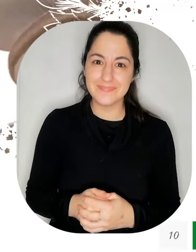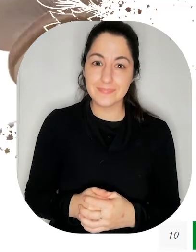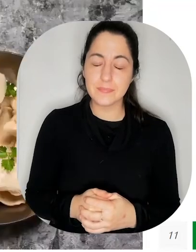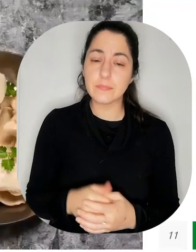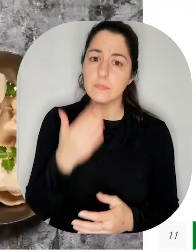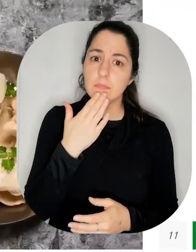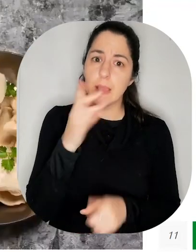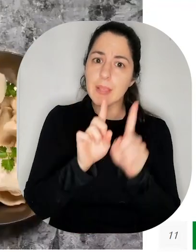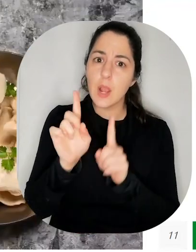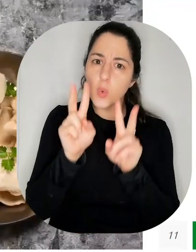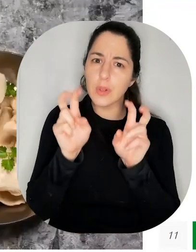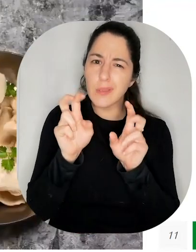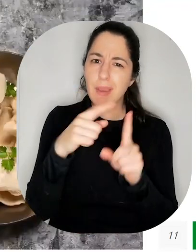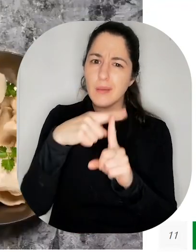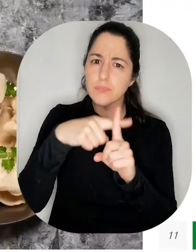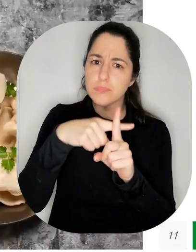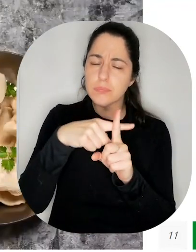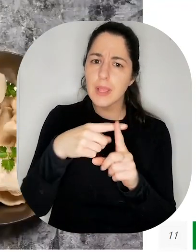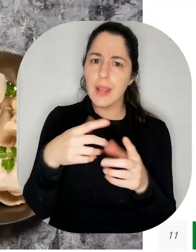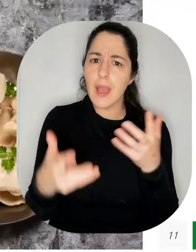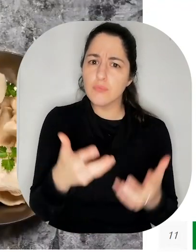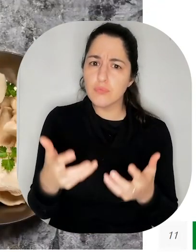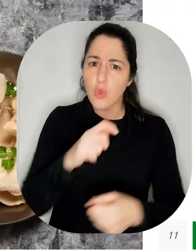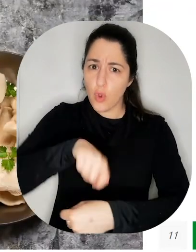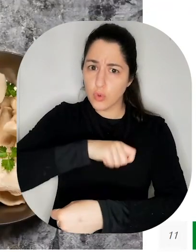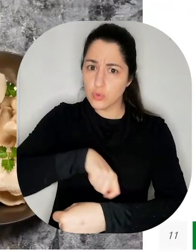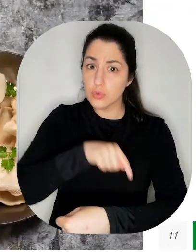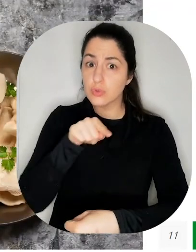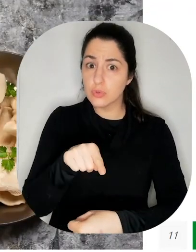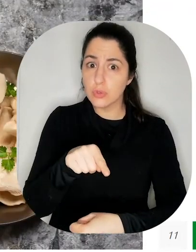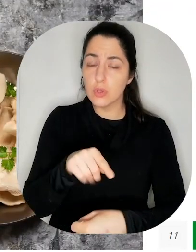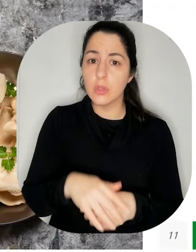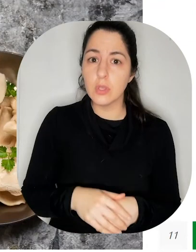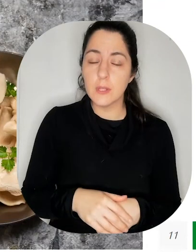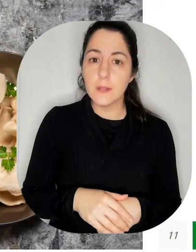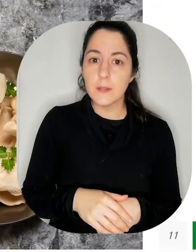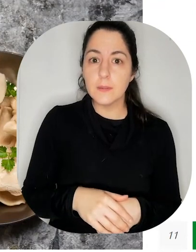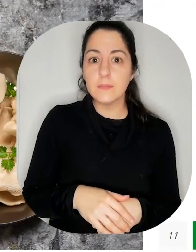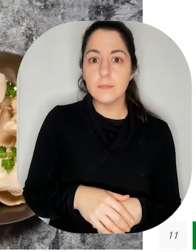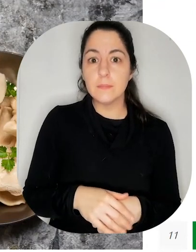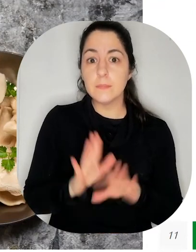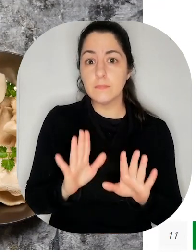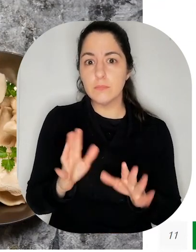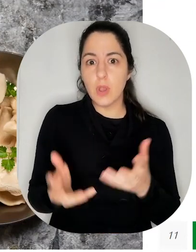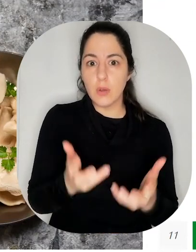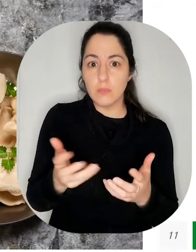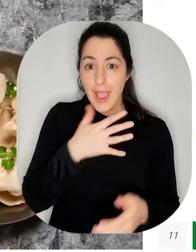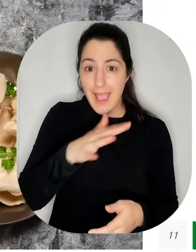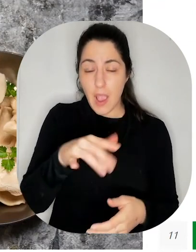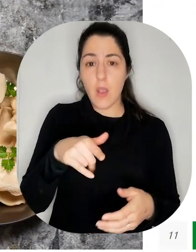Algunas consideraciones respecto a la temperatura y la cocción alcanzamos. Por un